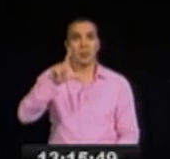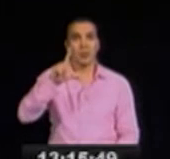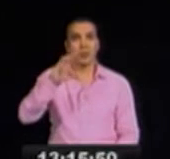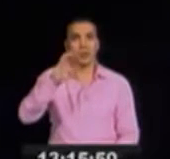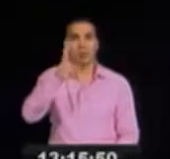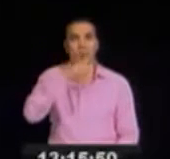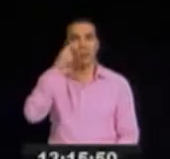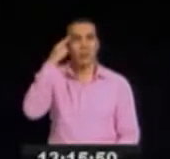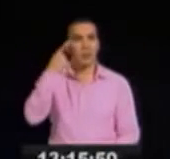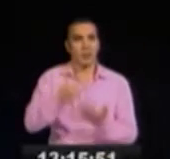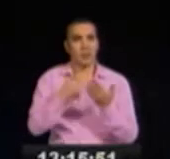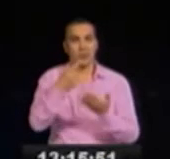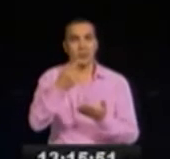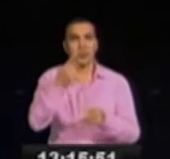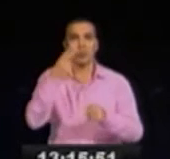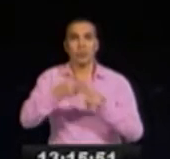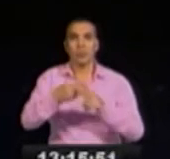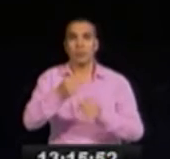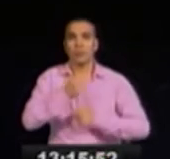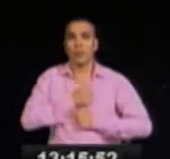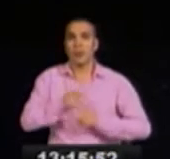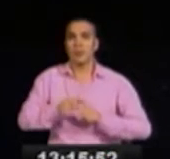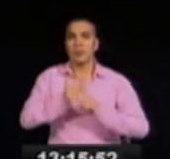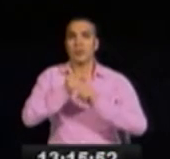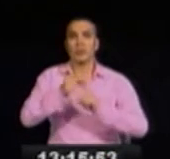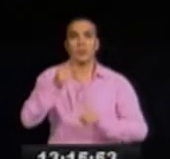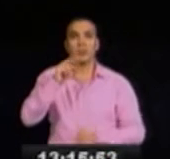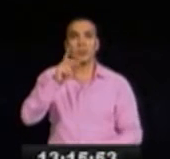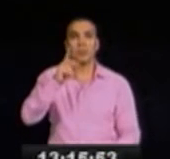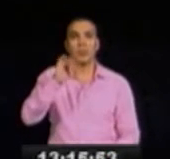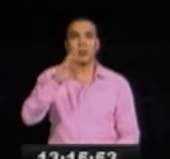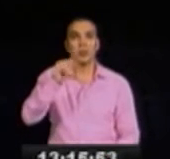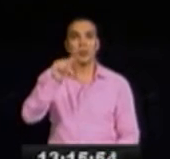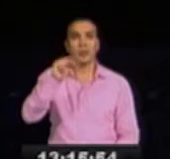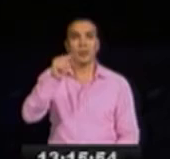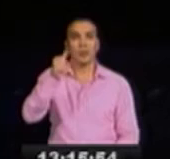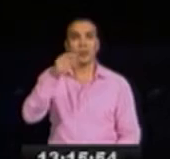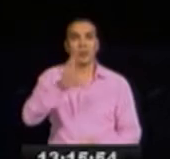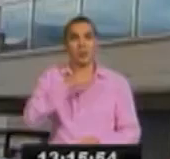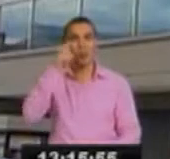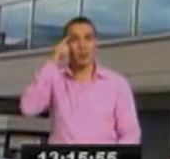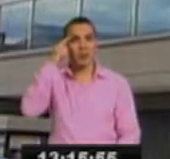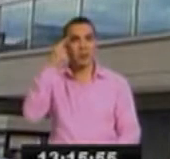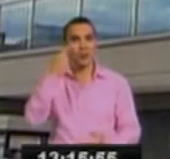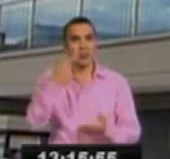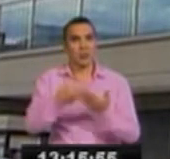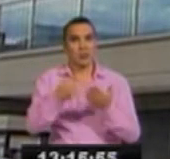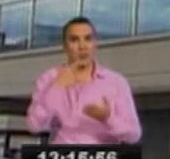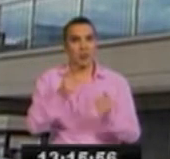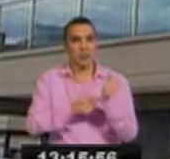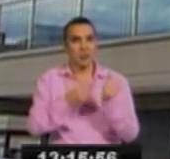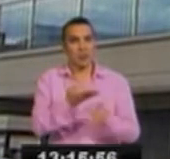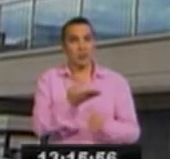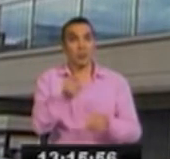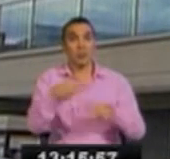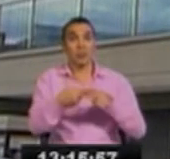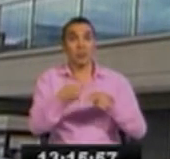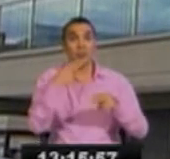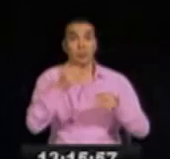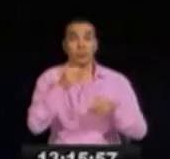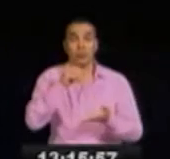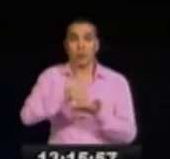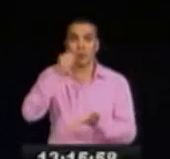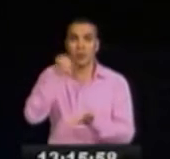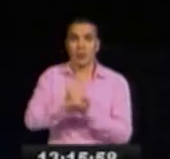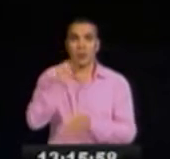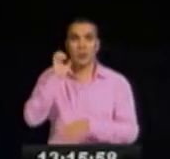Malherbe. Para el efecto nombran como apoderada especial a la señora Pierina Sara Mercedes Correa Delgado, para que comparezca ante cualquier notaría pública